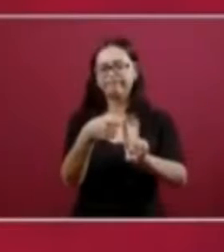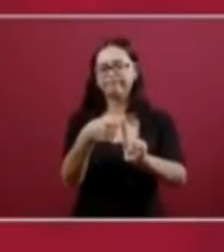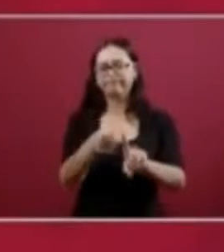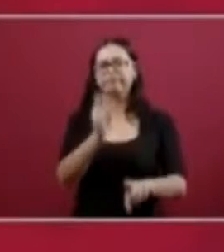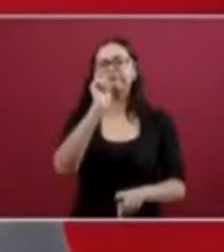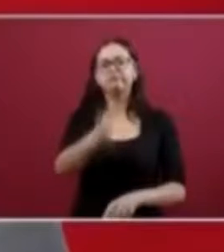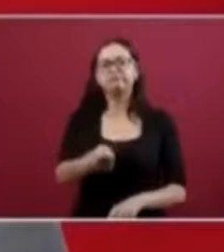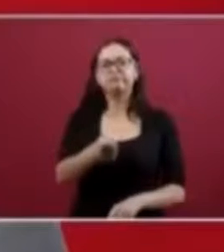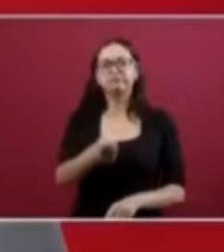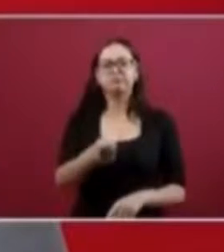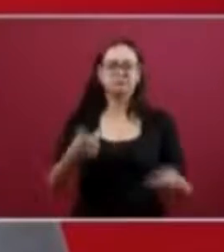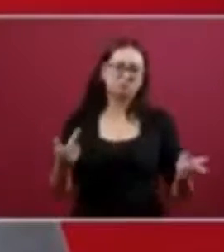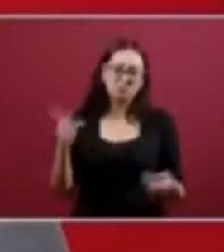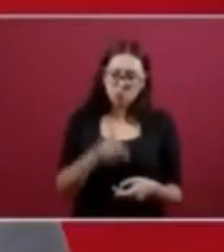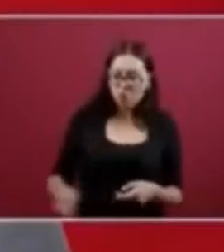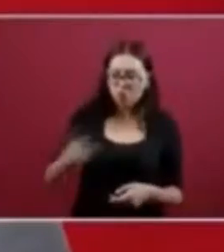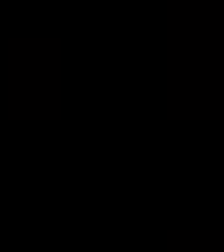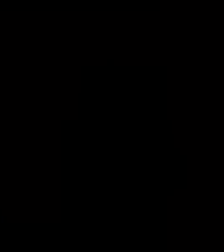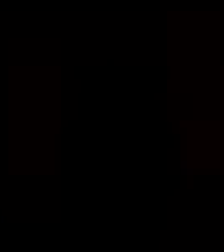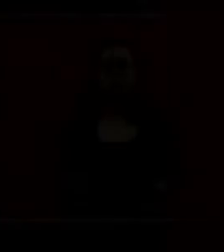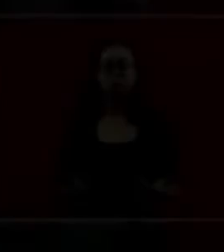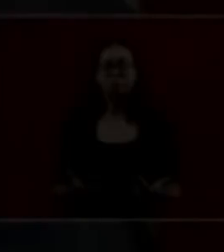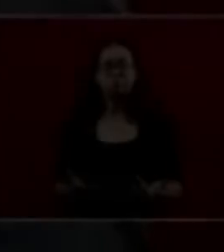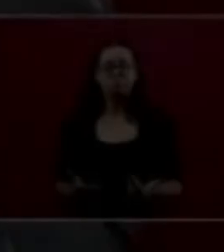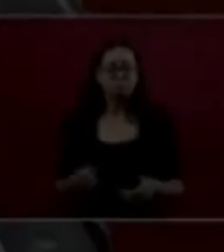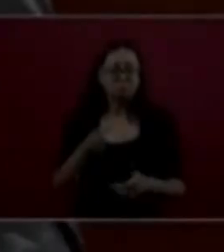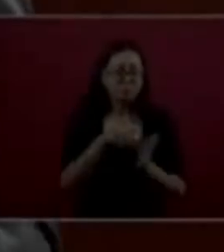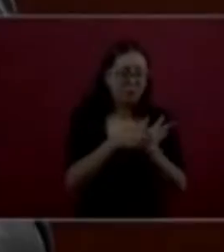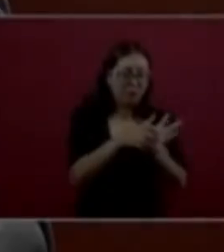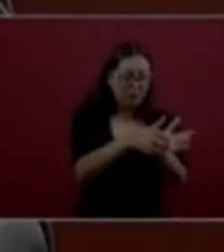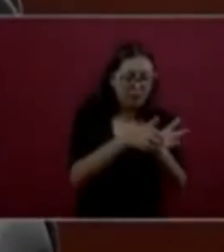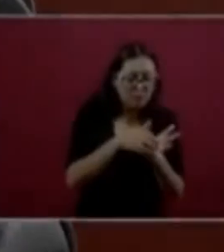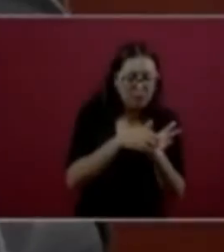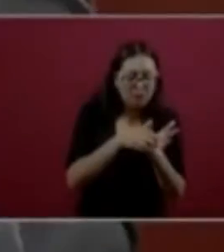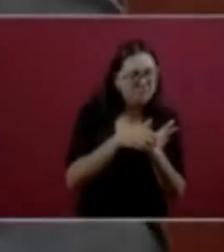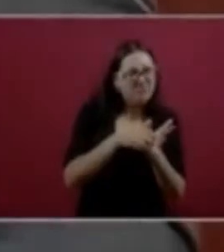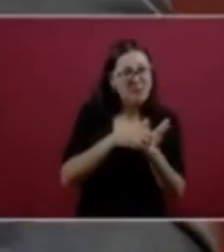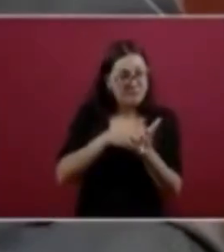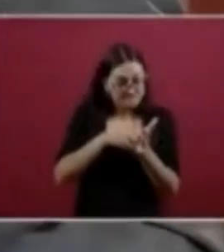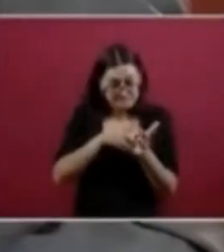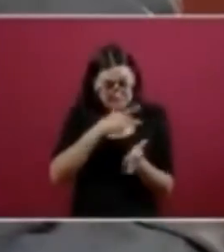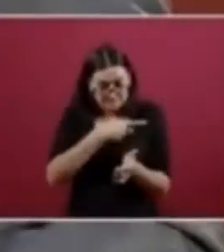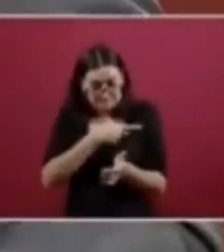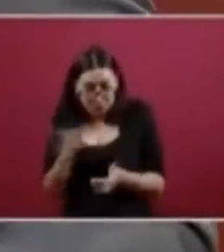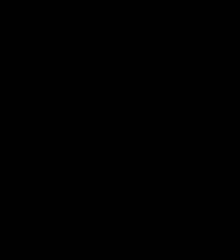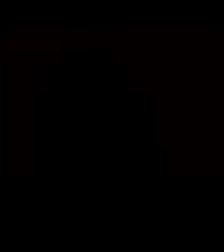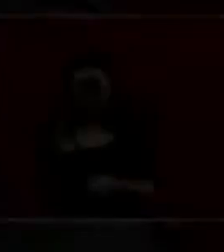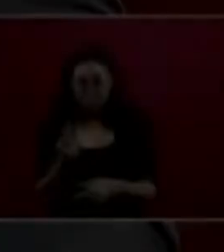lograr la justicia y la felicidad del pueblo. De la austeridad republicana a la pobreza